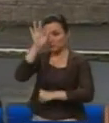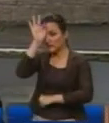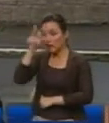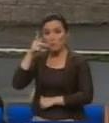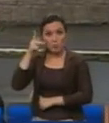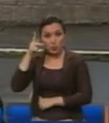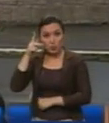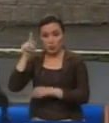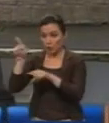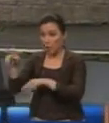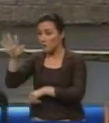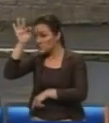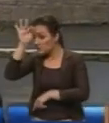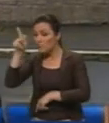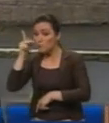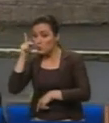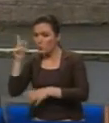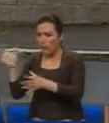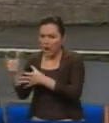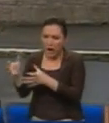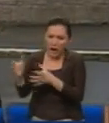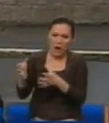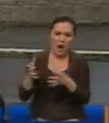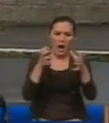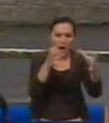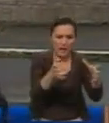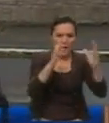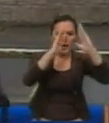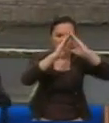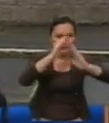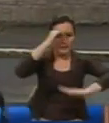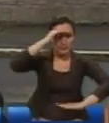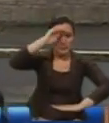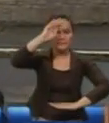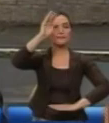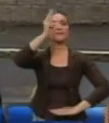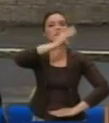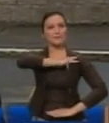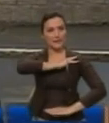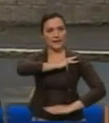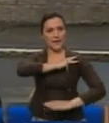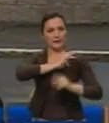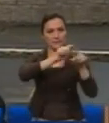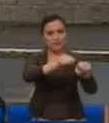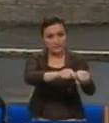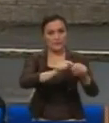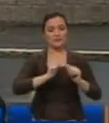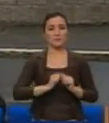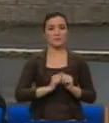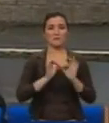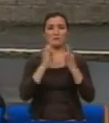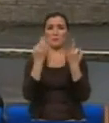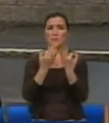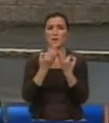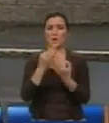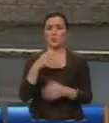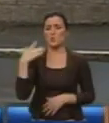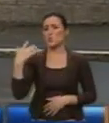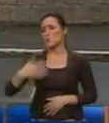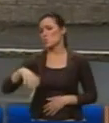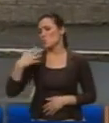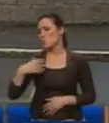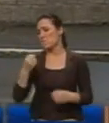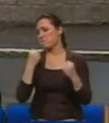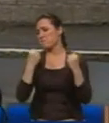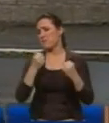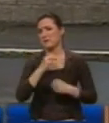Amazonas. Pero fue una jornada bastante dura y bastante intensa para los familiares y amigos que llegaron desde muy temprano aquí al Fuerte Amazonas.